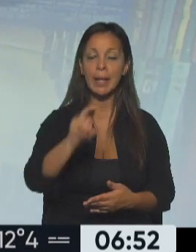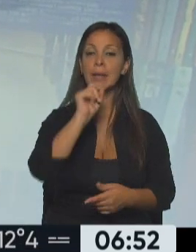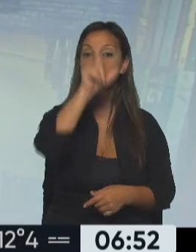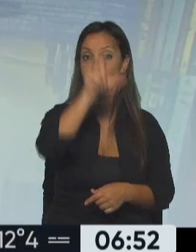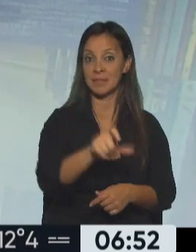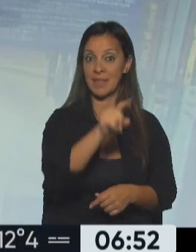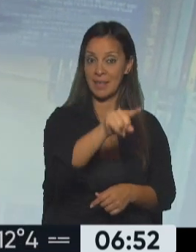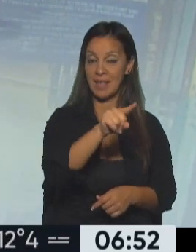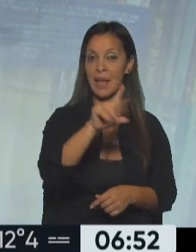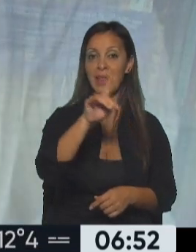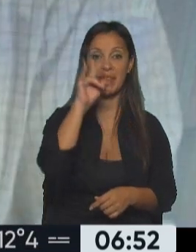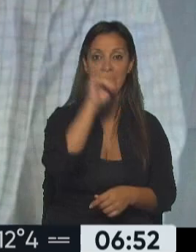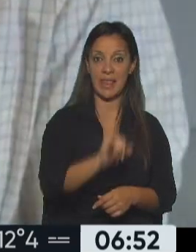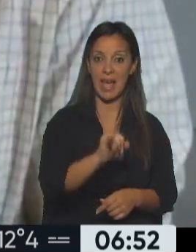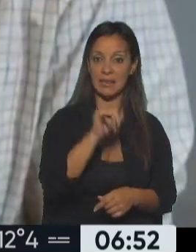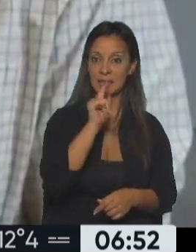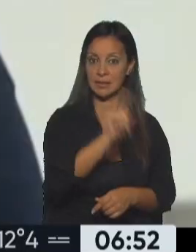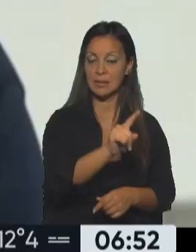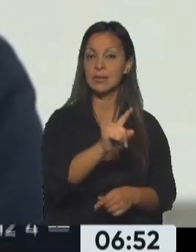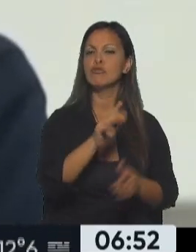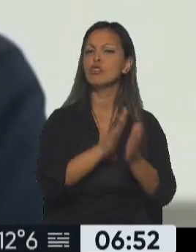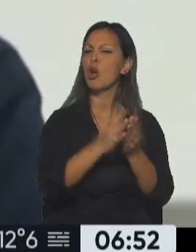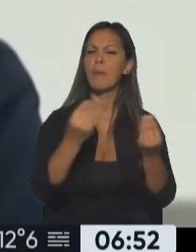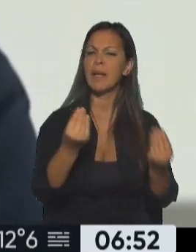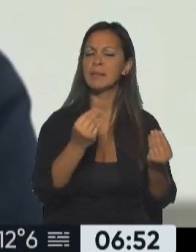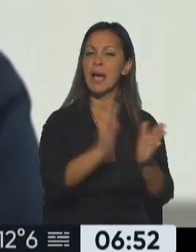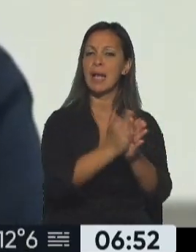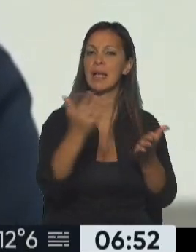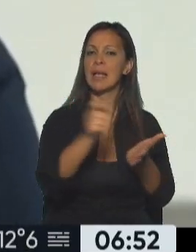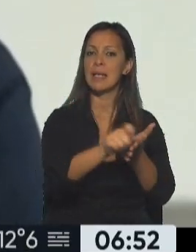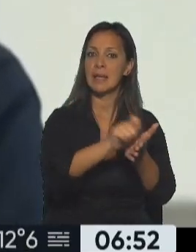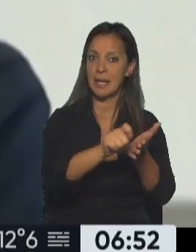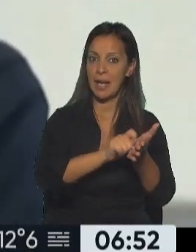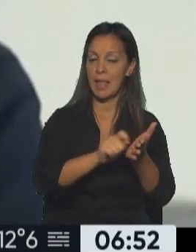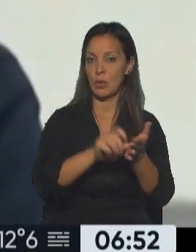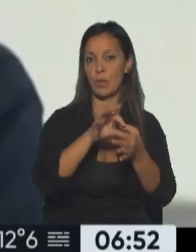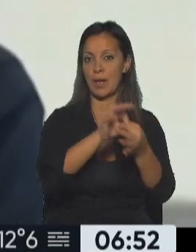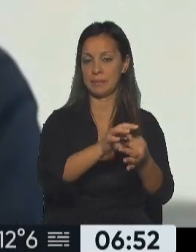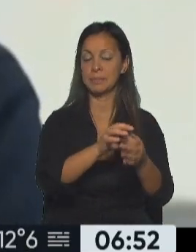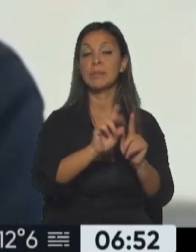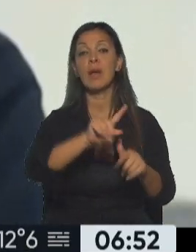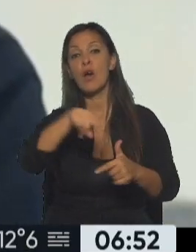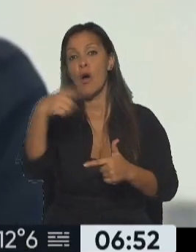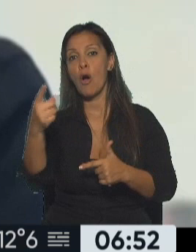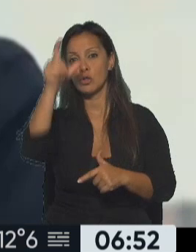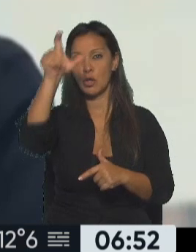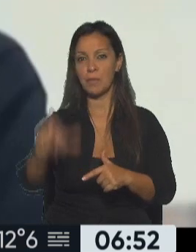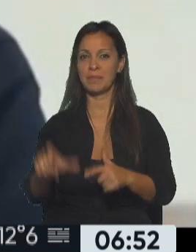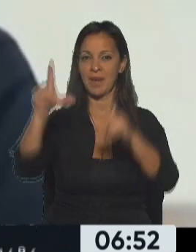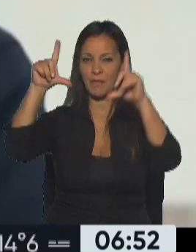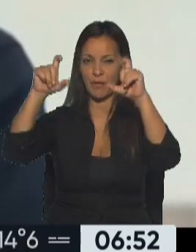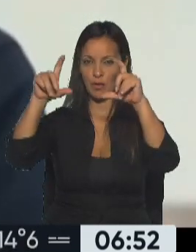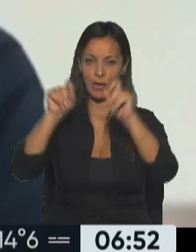Hernán Díaz uno de ellos premio que tiene que ver con literatura y su disco fortuna y el otro premiado es el fotógrafo argentino